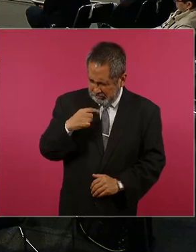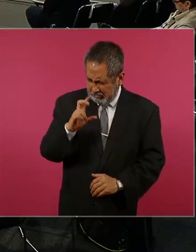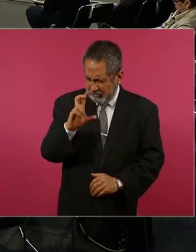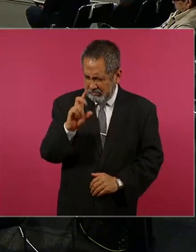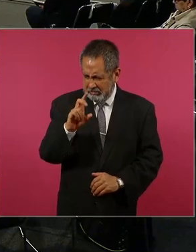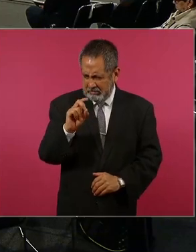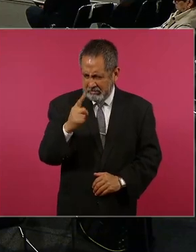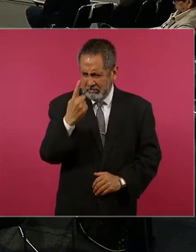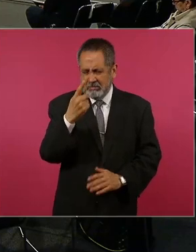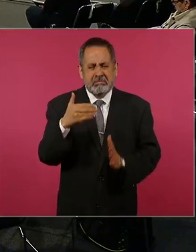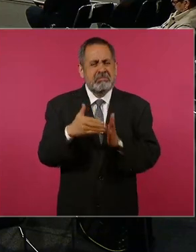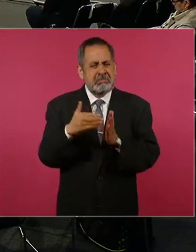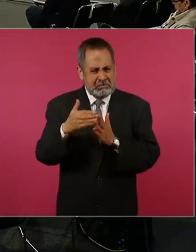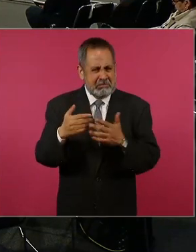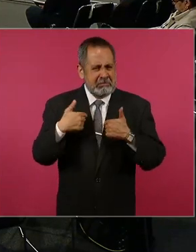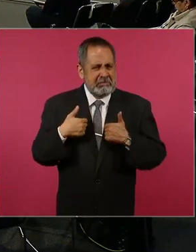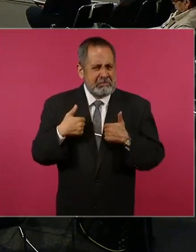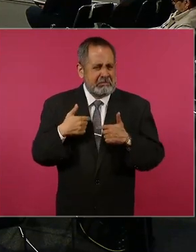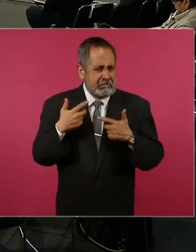31 millones, ¿no?